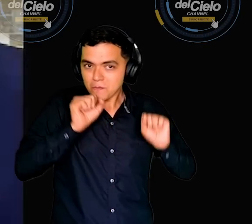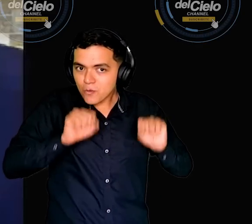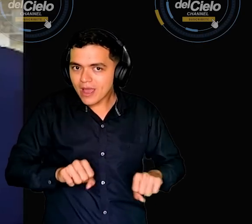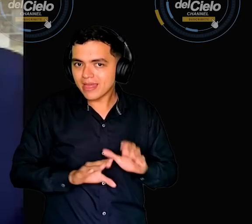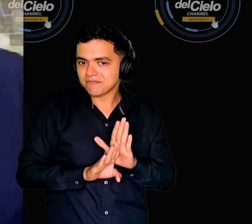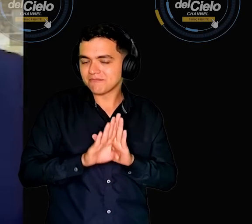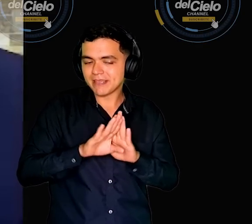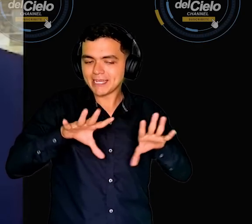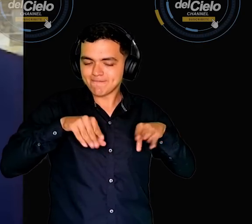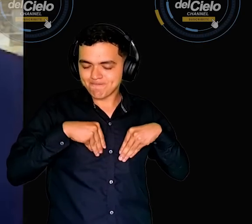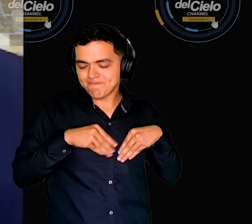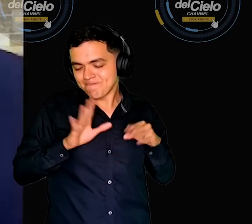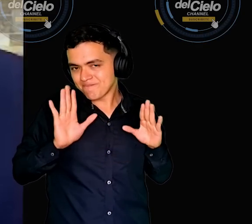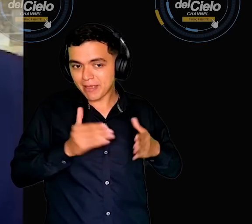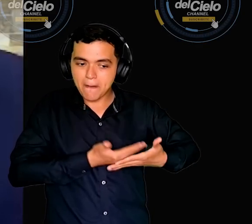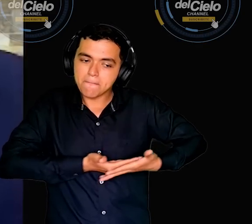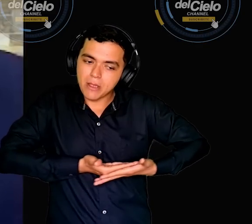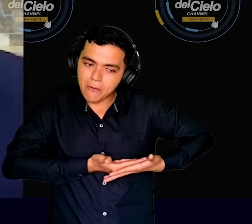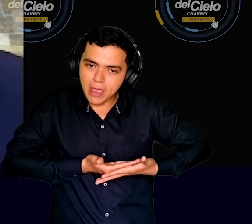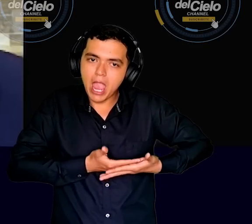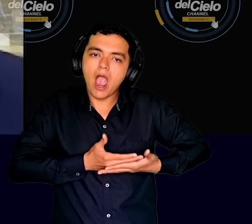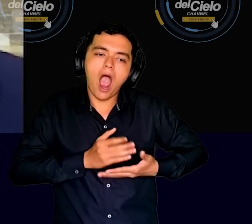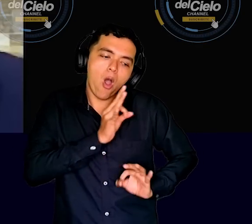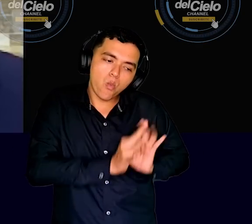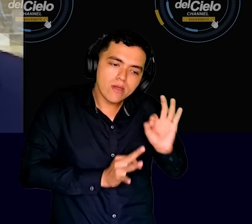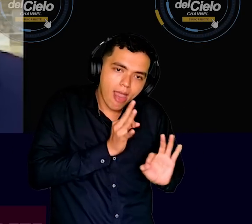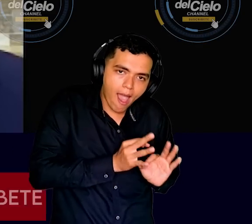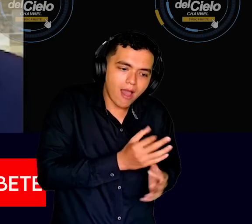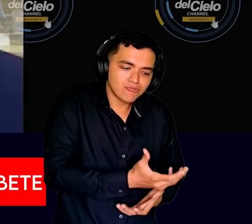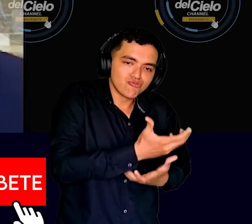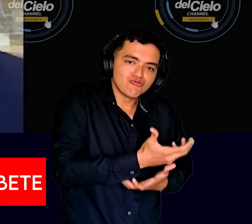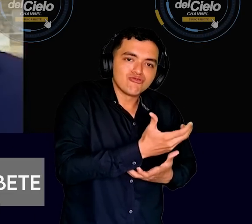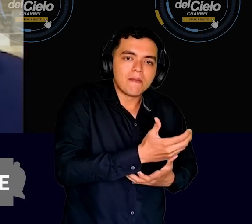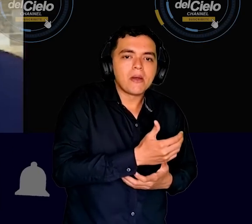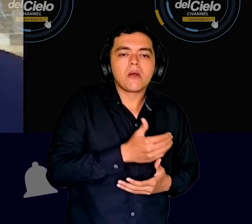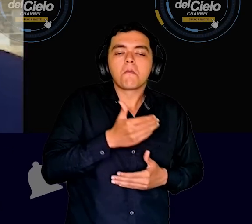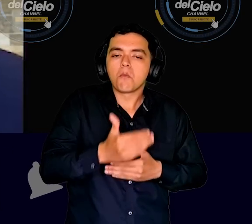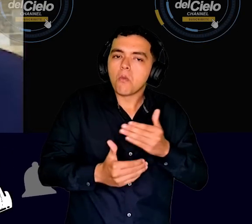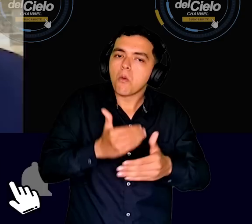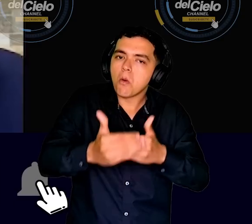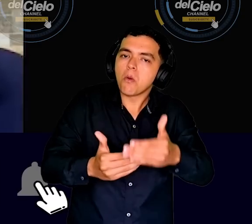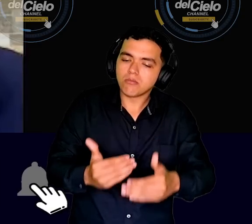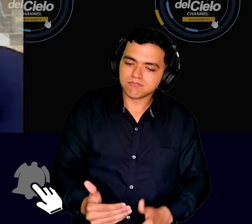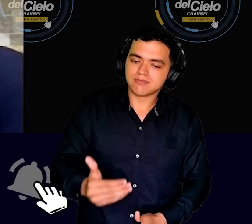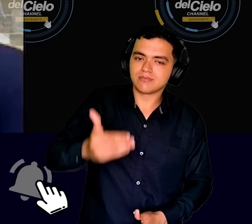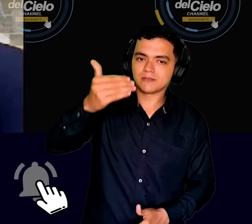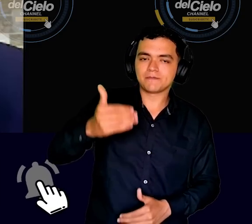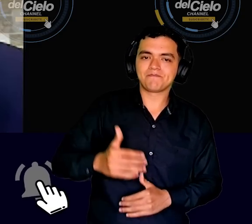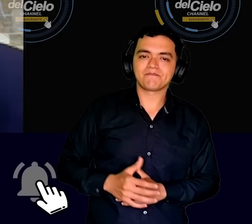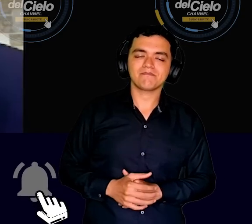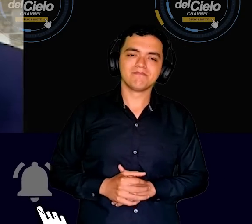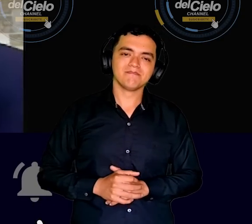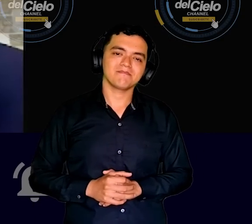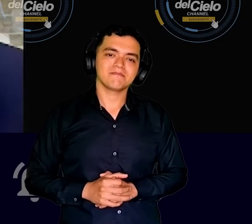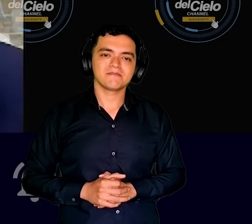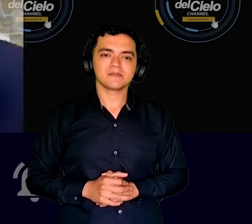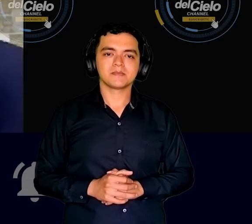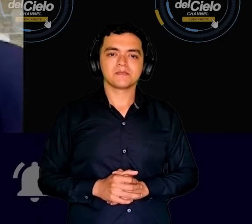cosa que yo mismo no sabía bien, que era tan importante. Pero es que la vida de los niños, de los hijos, tienen varias